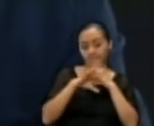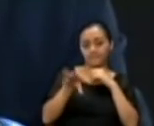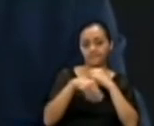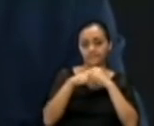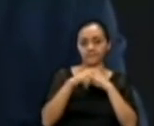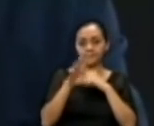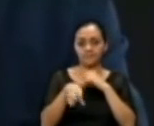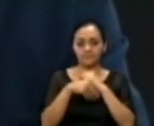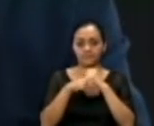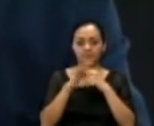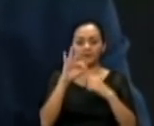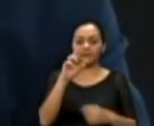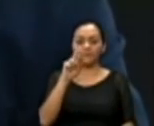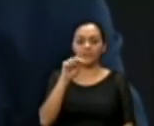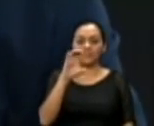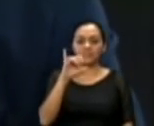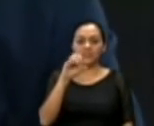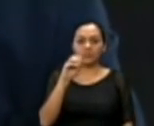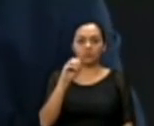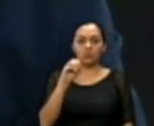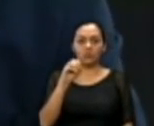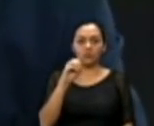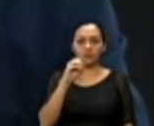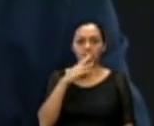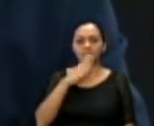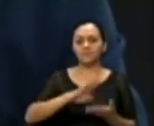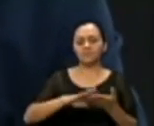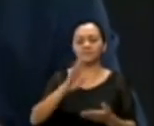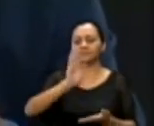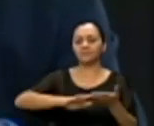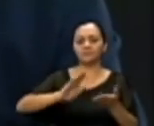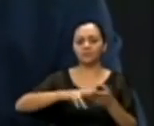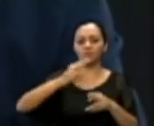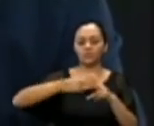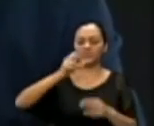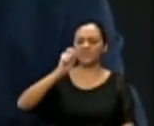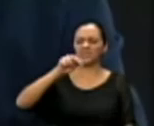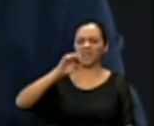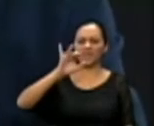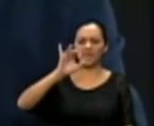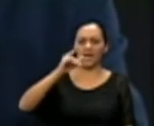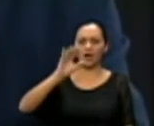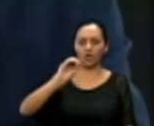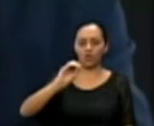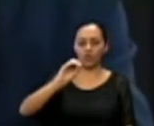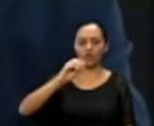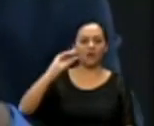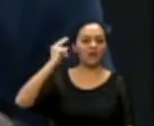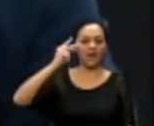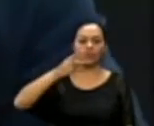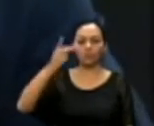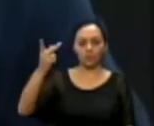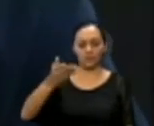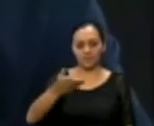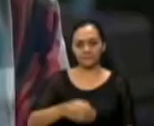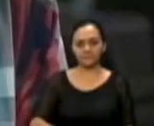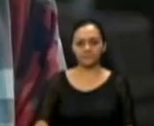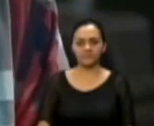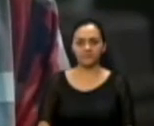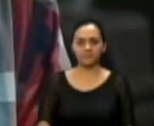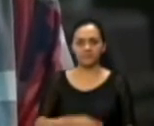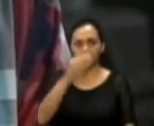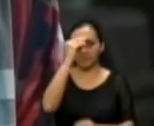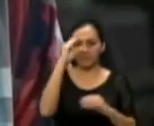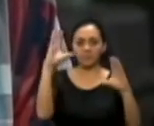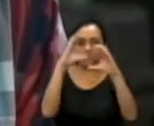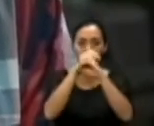francisco pero estaba olvidando otro no me de santiago tiene que utilice santiago que yo viene por la vía pública adelante la pregunta buenas noches